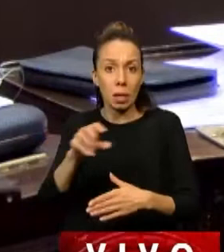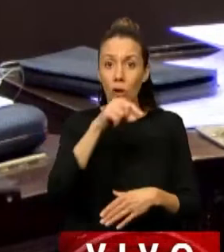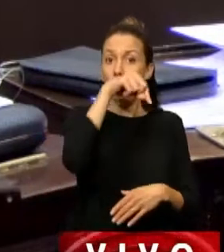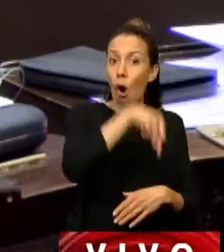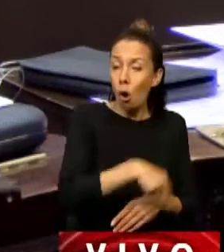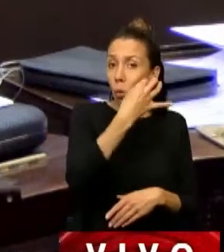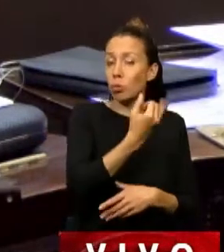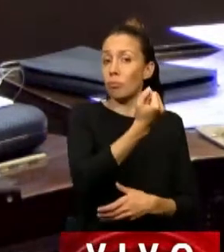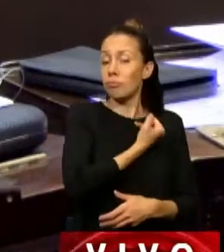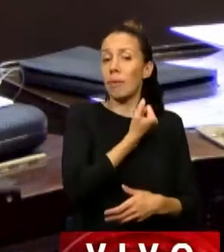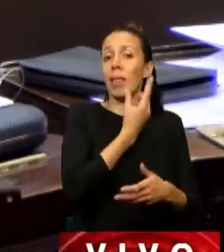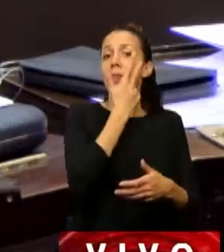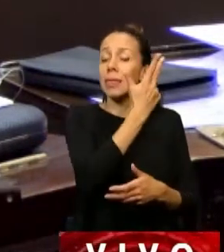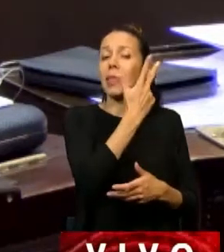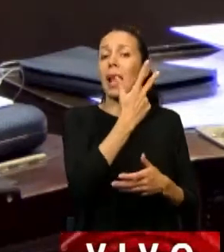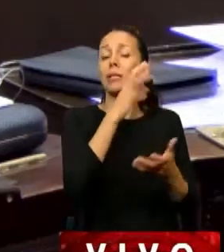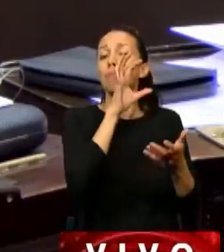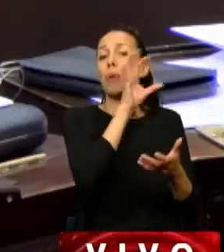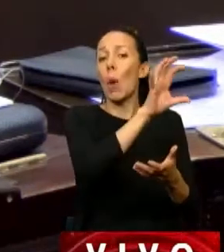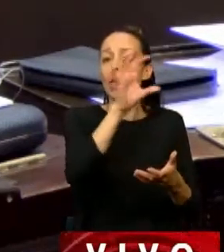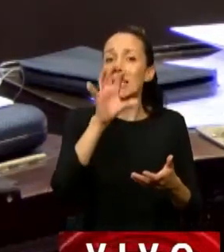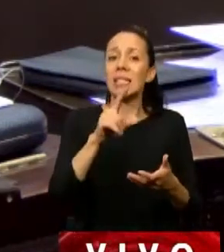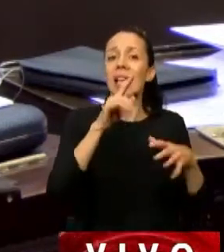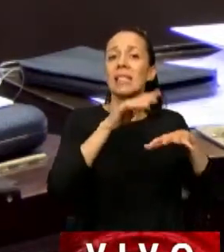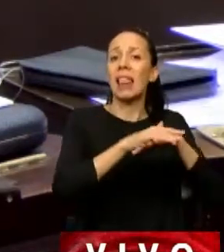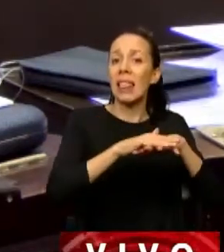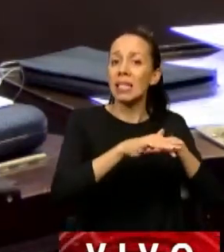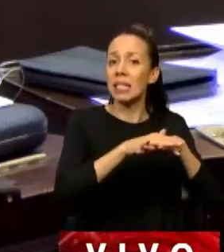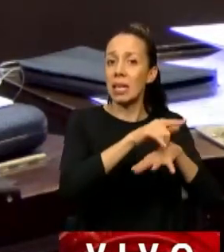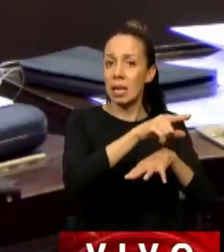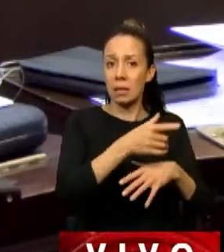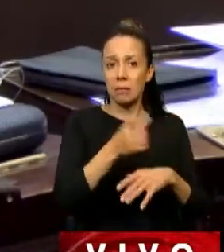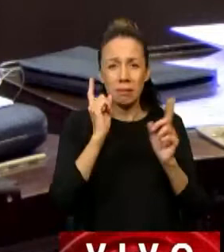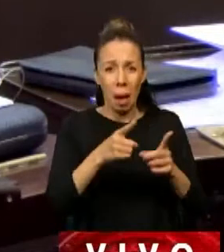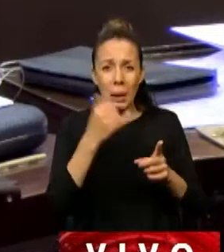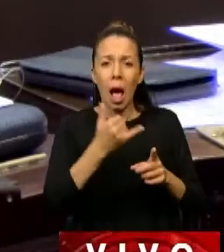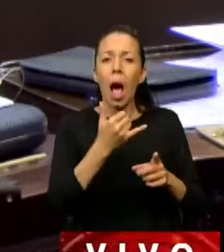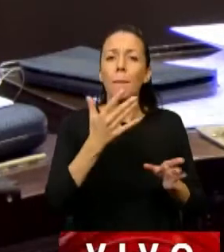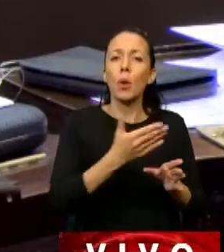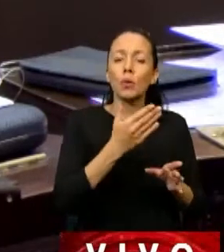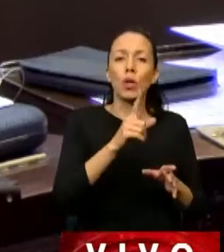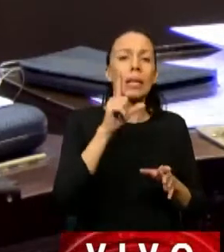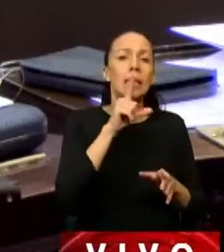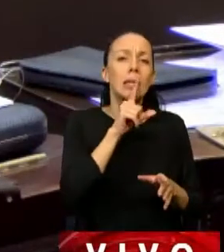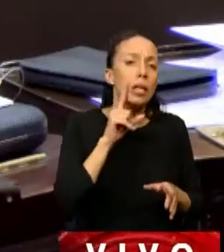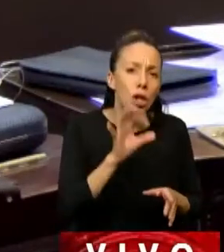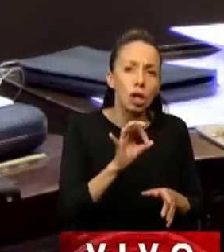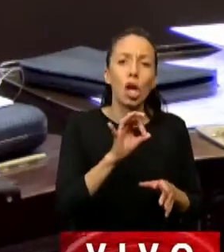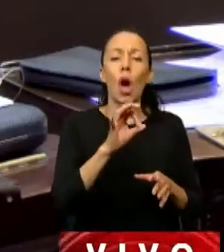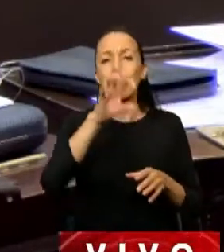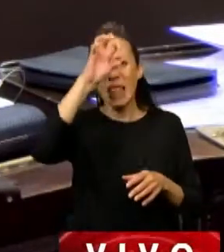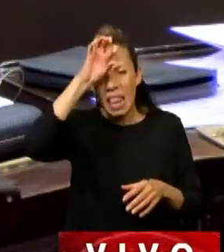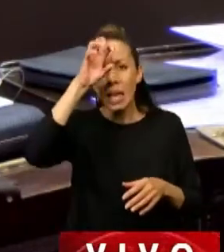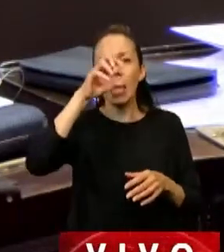somos también una de las provincias con mayor exportación en minería. Y litio tenemos, sí, pero el litio es lo que posibilita el desarrollo de